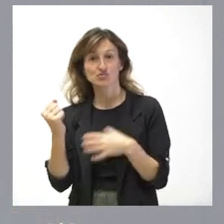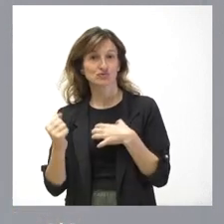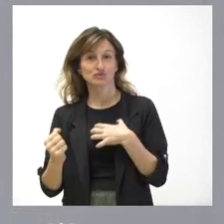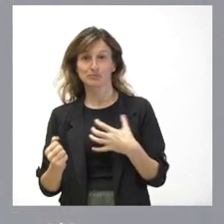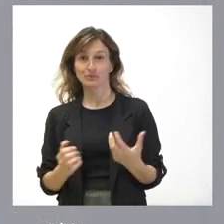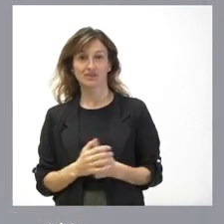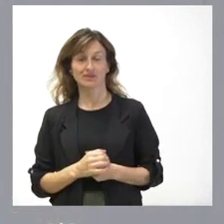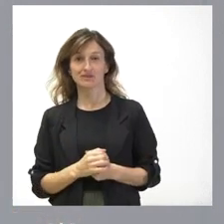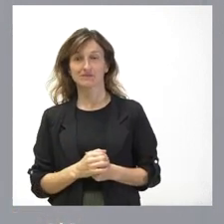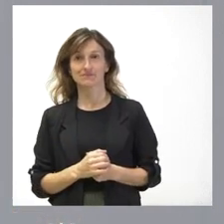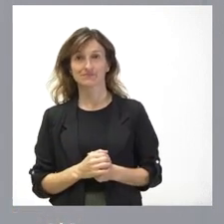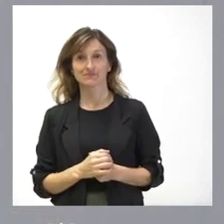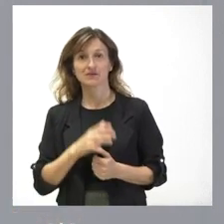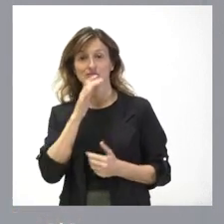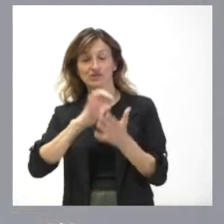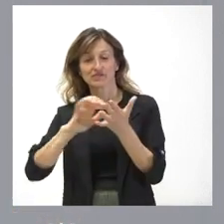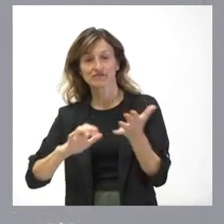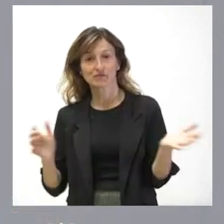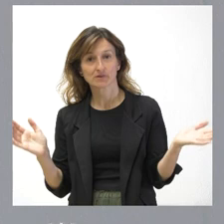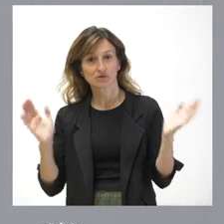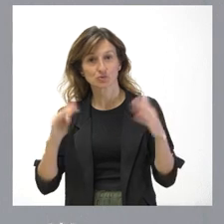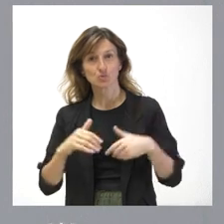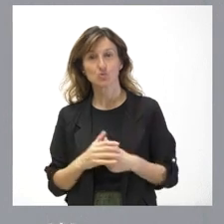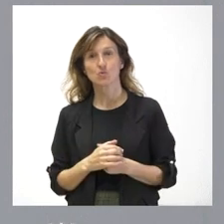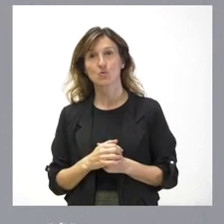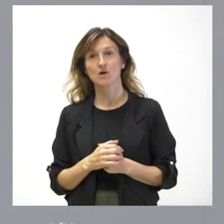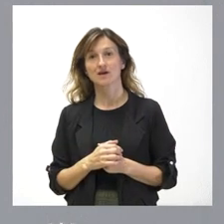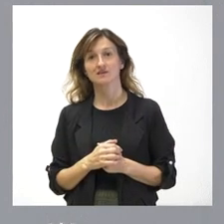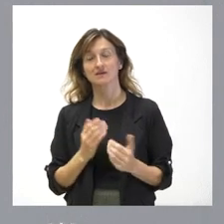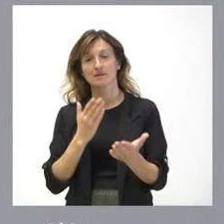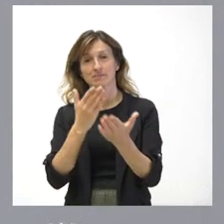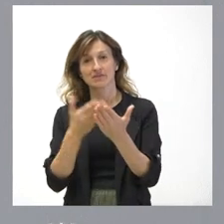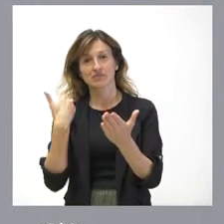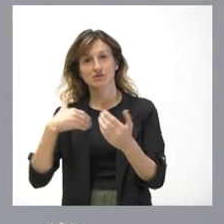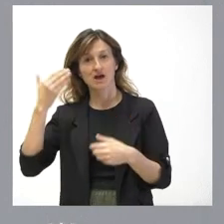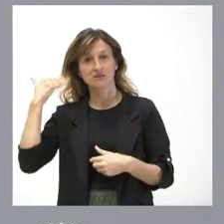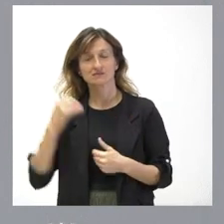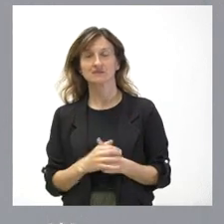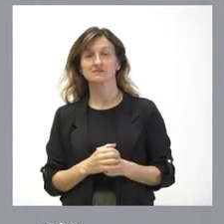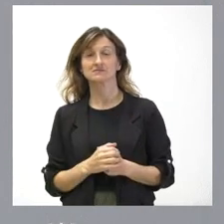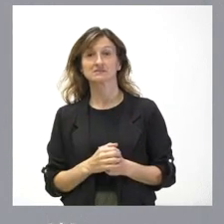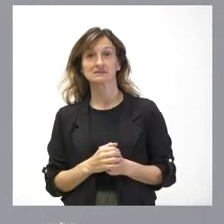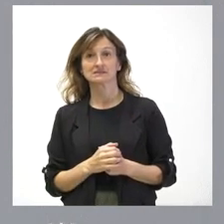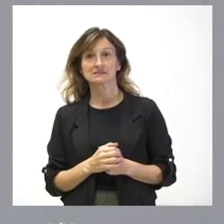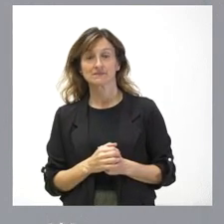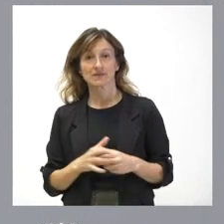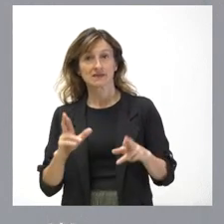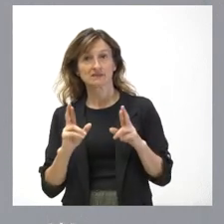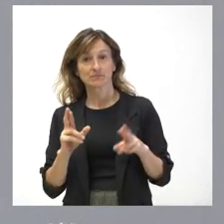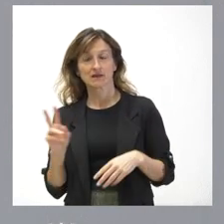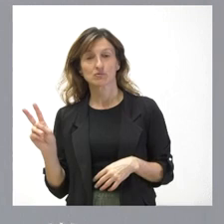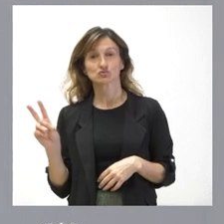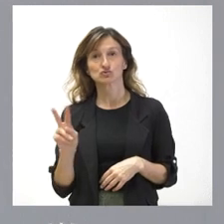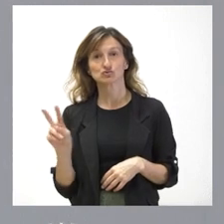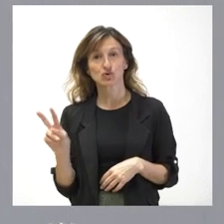que no dispone de ese informe del consejo consultivo que nosotros habíamos pedido y solicitado esperemos también que que psoe